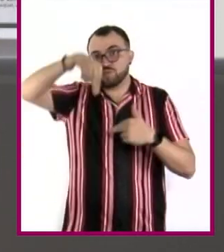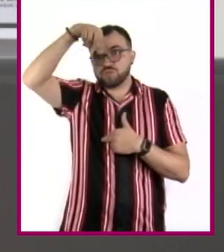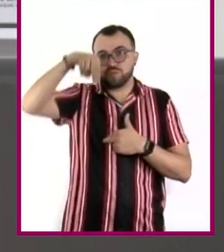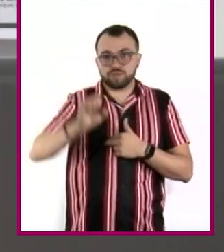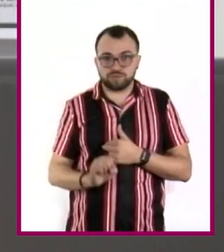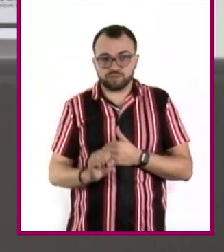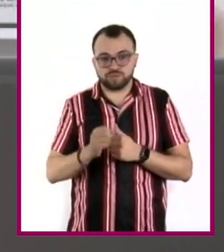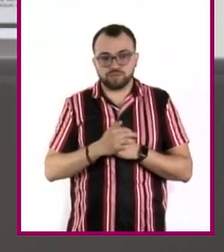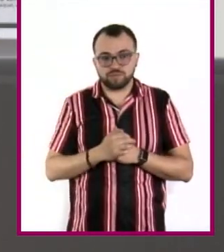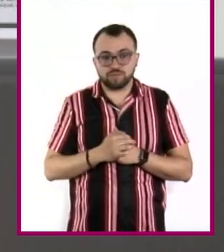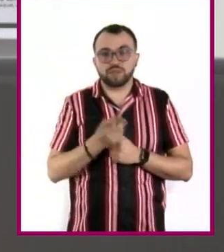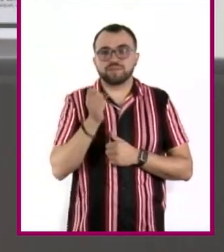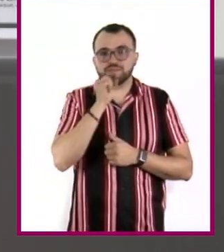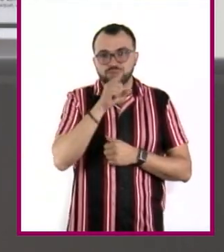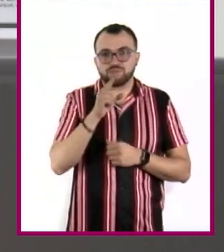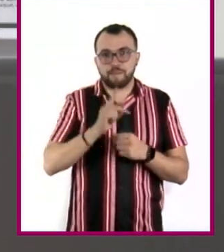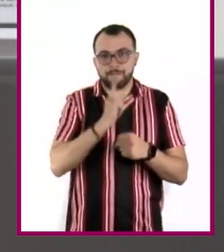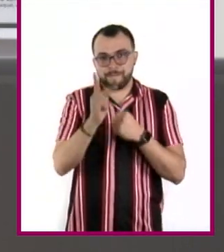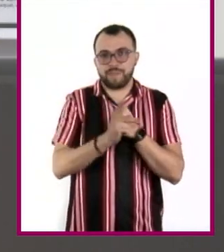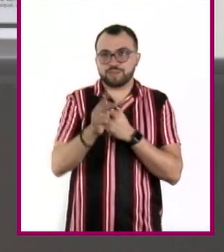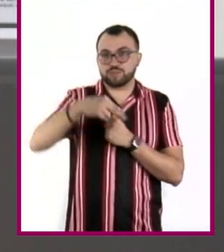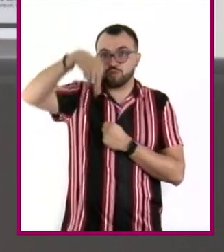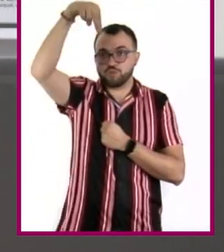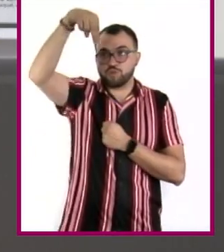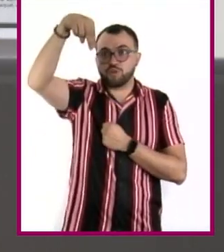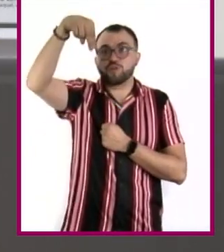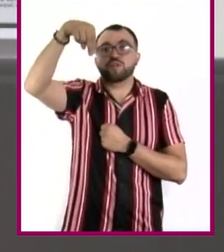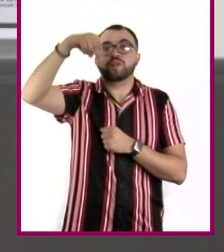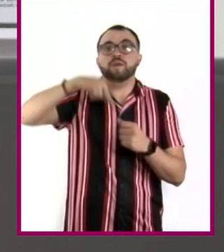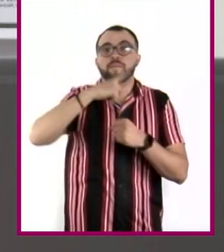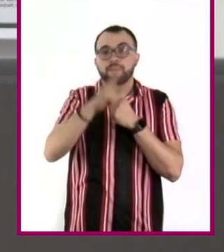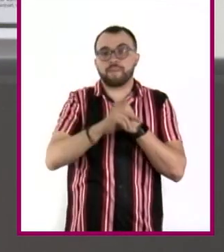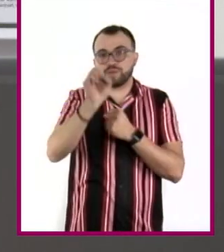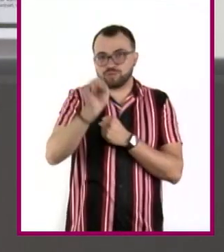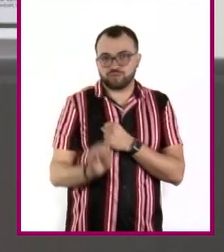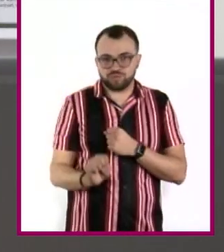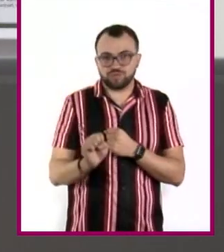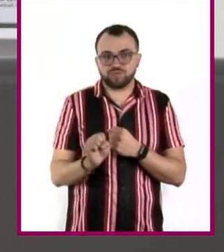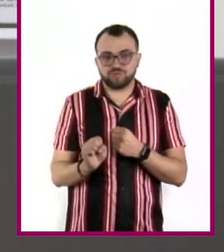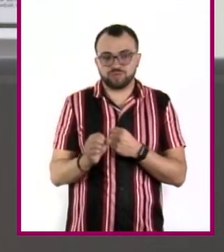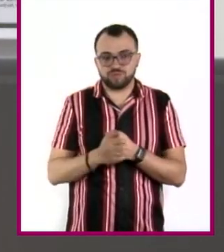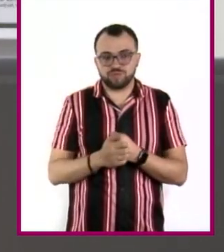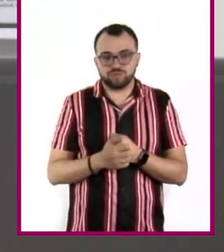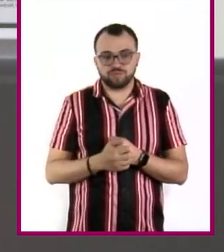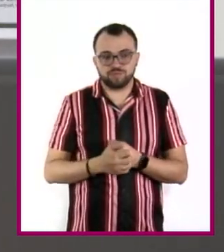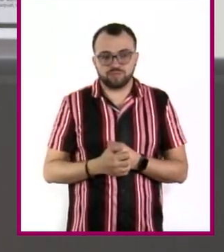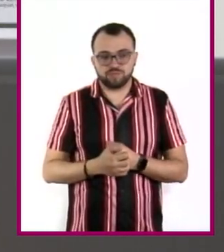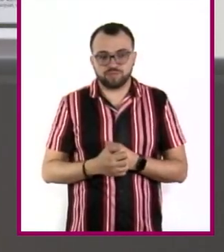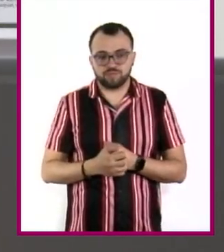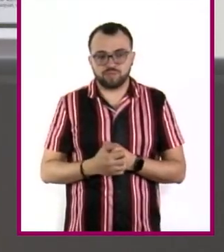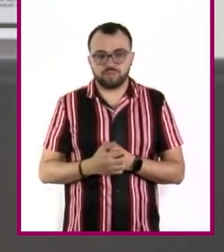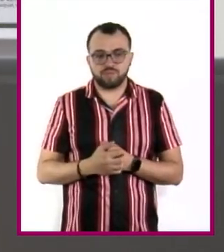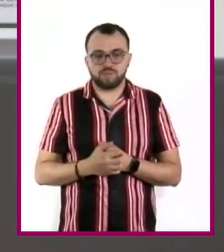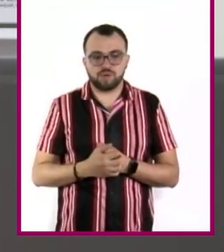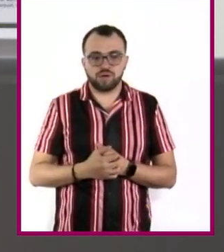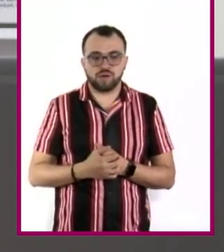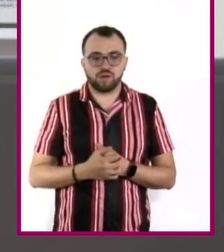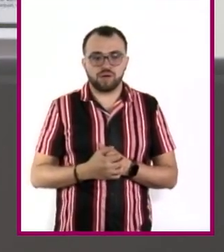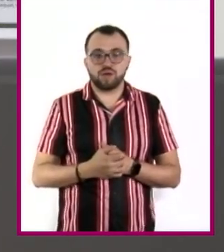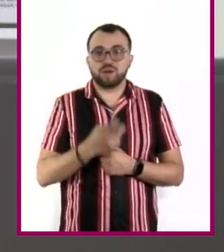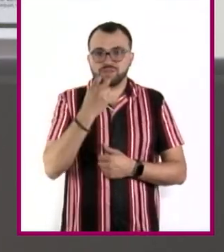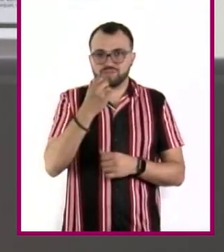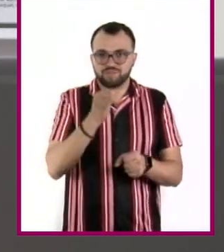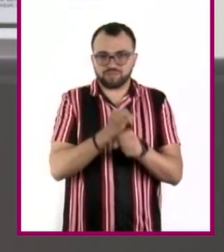decir, de los países del norte con los países del sur del planeta, más que a la confrontación del este y del oeste. De acuerdo con